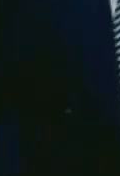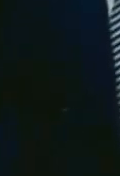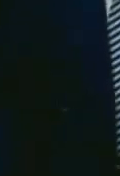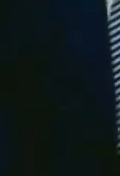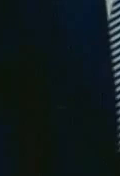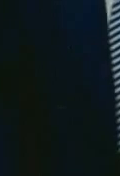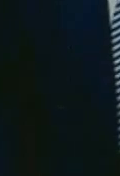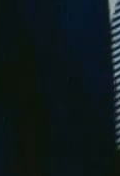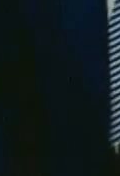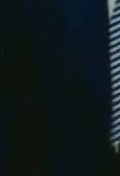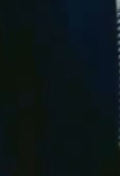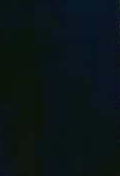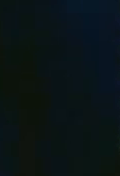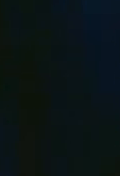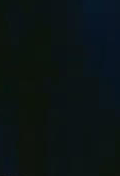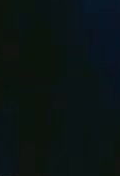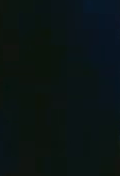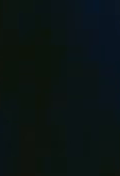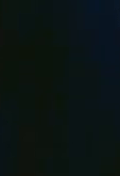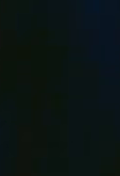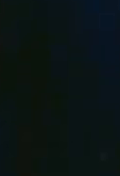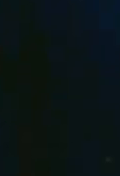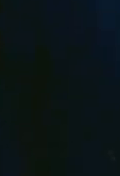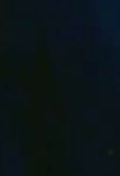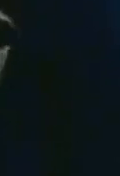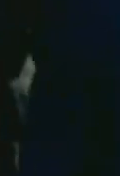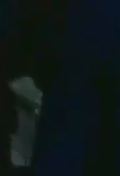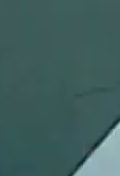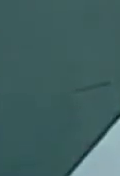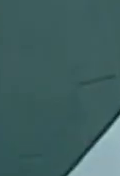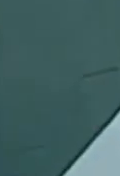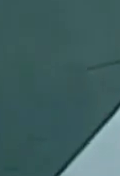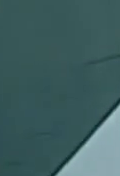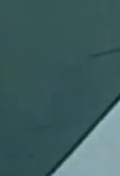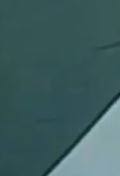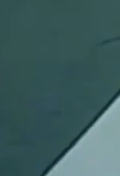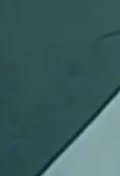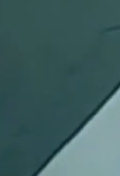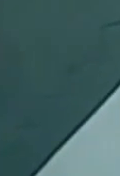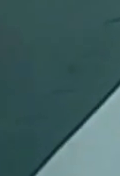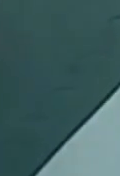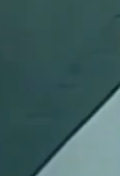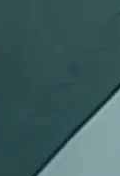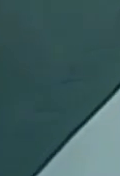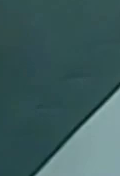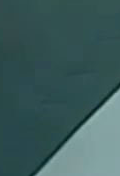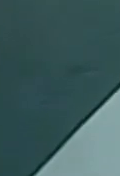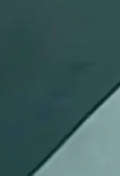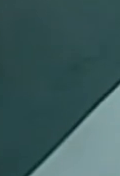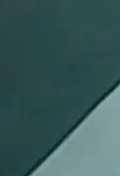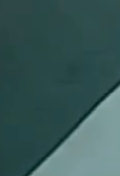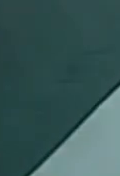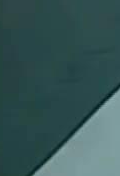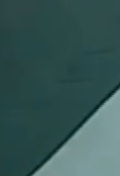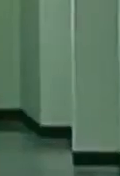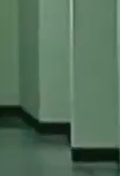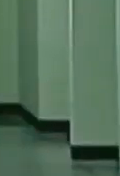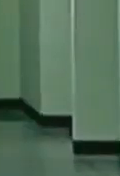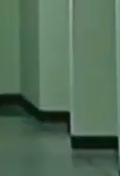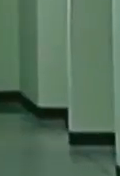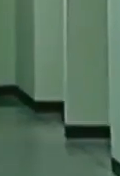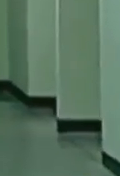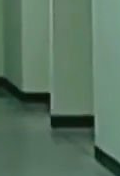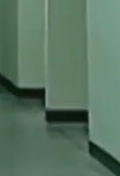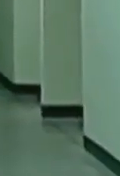inaugurando un extraordinario edificio gracias a su obra. Un edificio que lleva por nombre Ali Rodríguez Araque, donde están